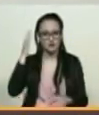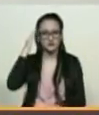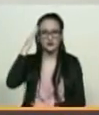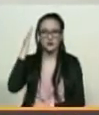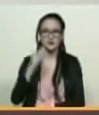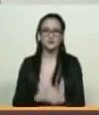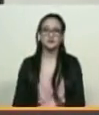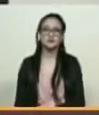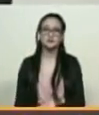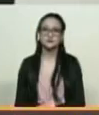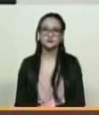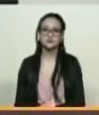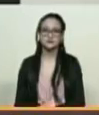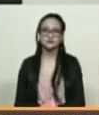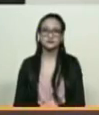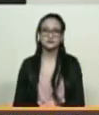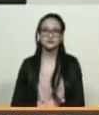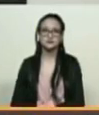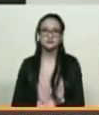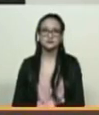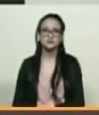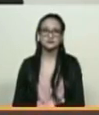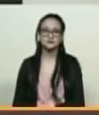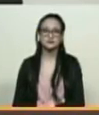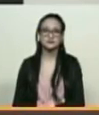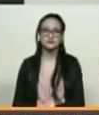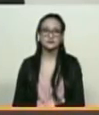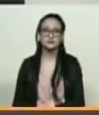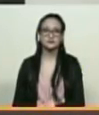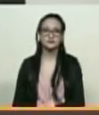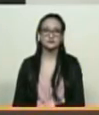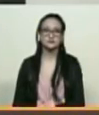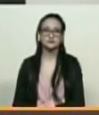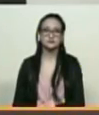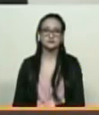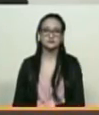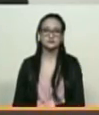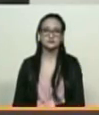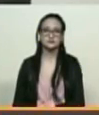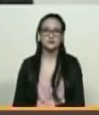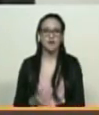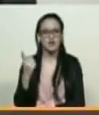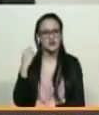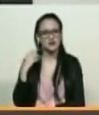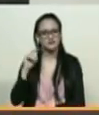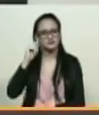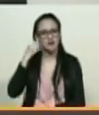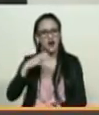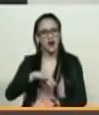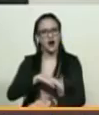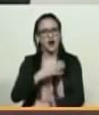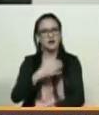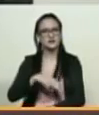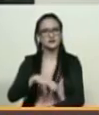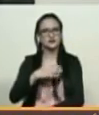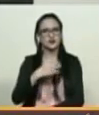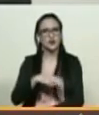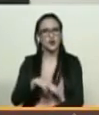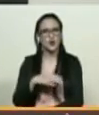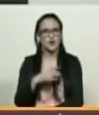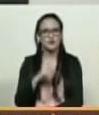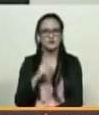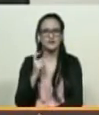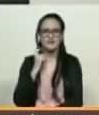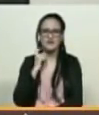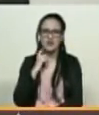Ayer, pensando un poco en Mr. Robinson, me encontré una canción muy vieja de Simon and Garfunkel,